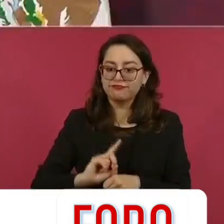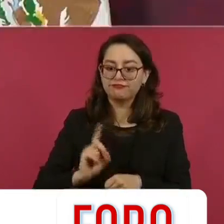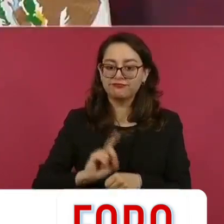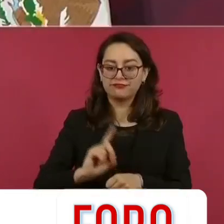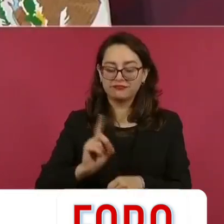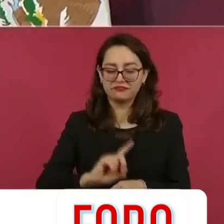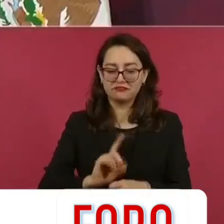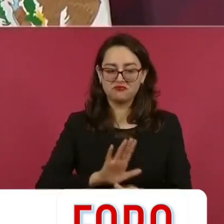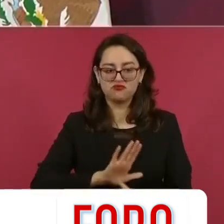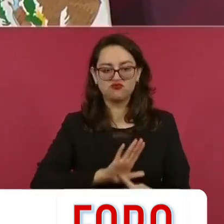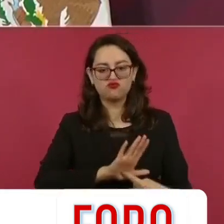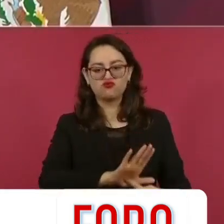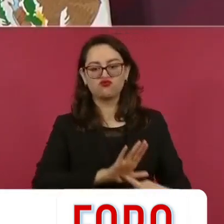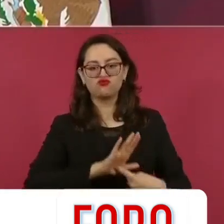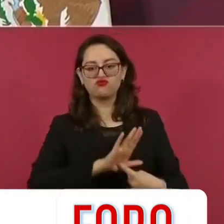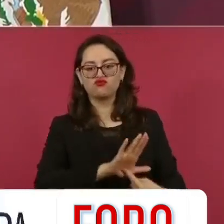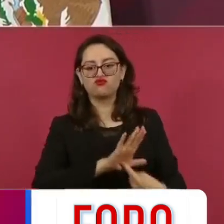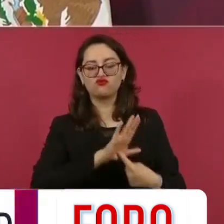Y ya basta